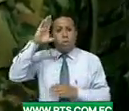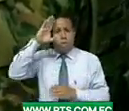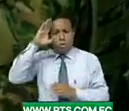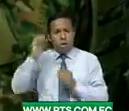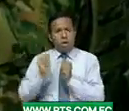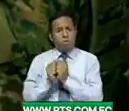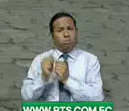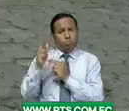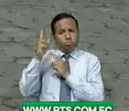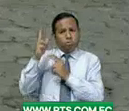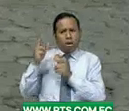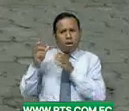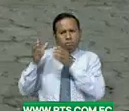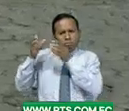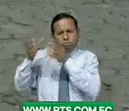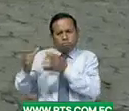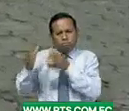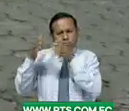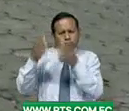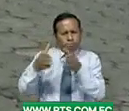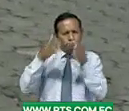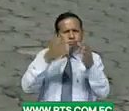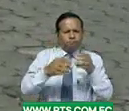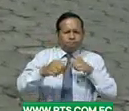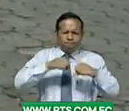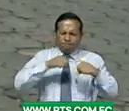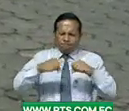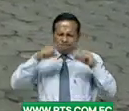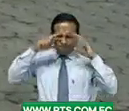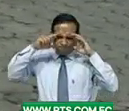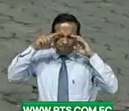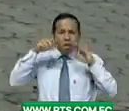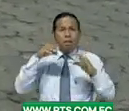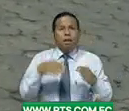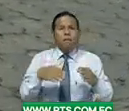y militares en una acción antidelincuencial que pretende